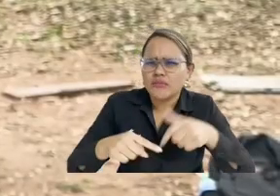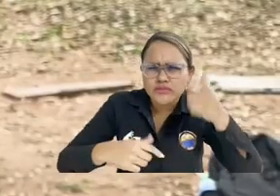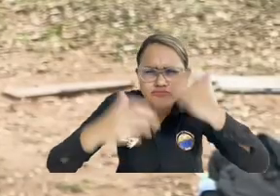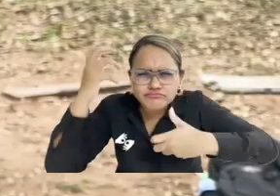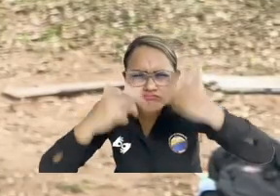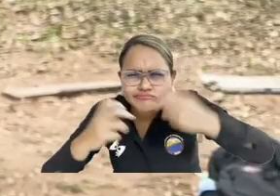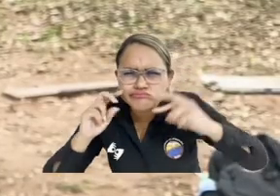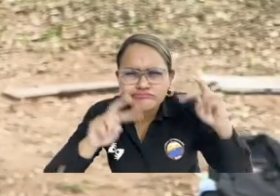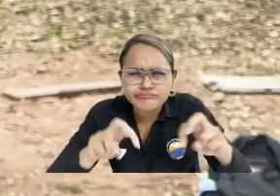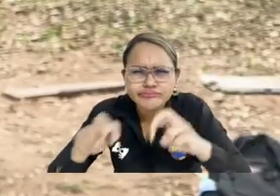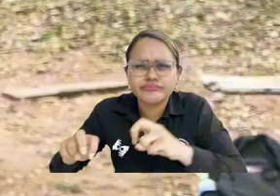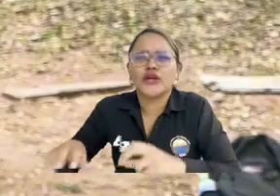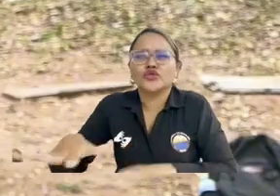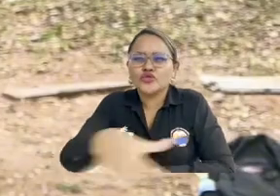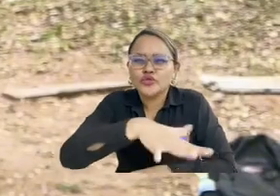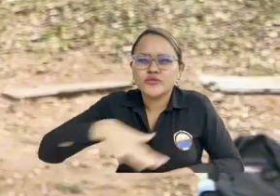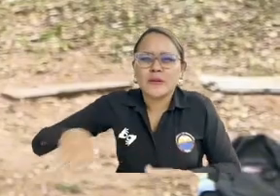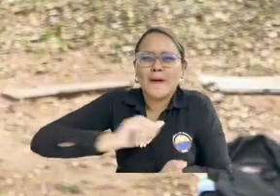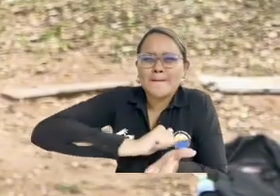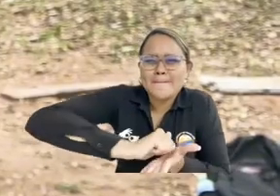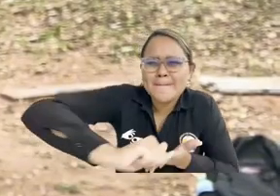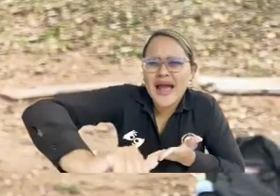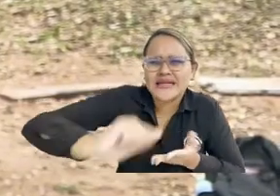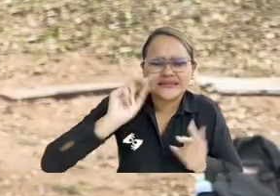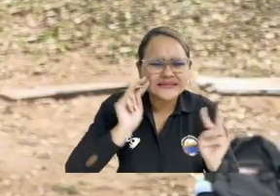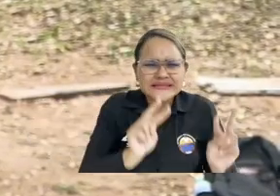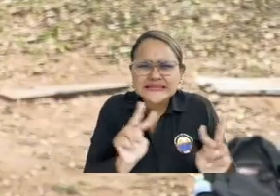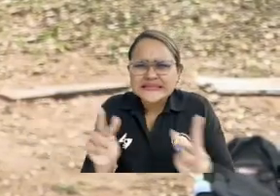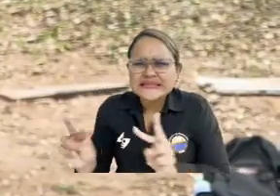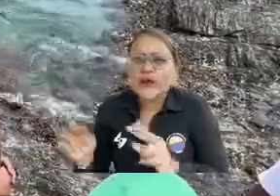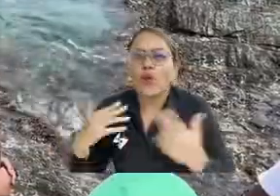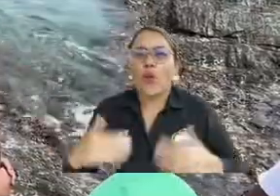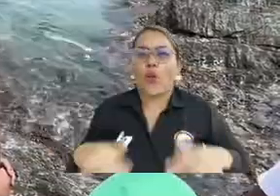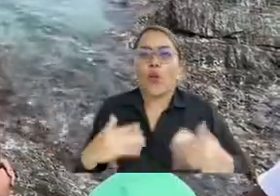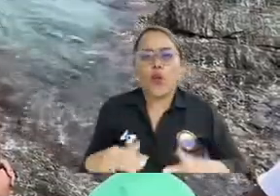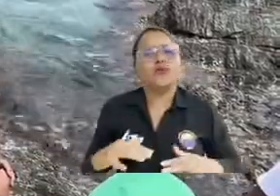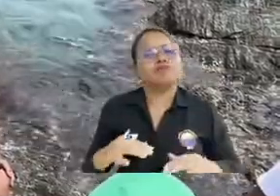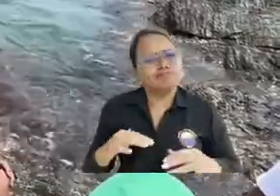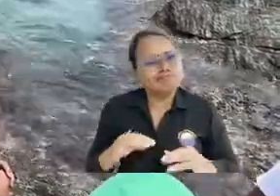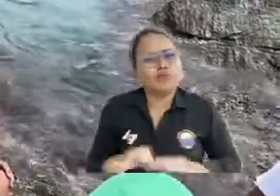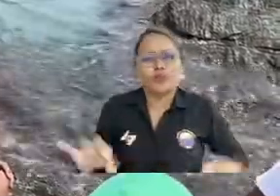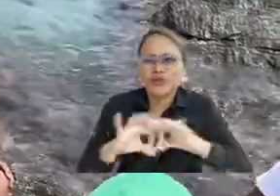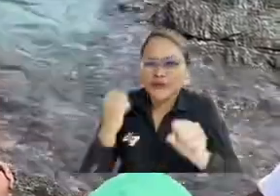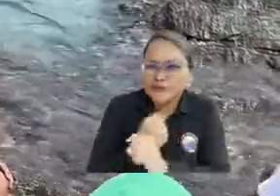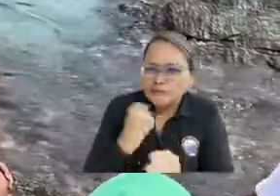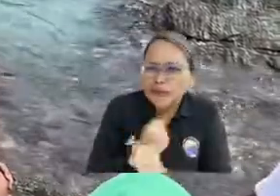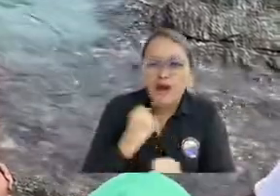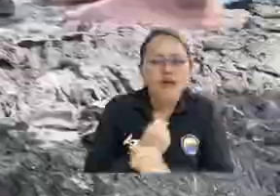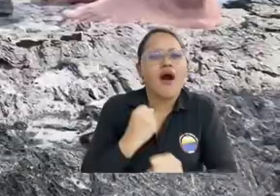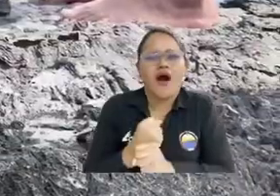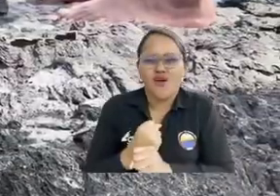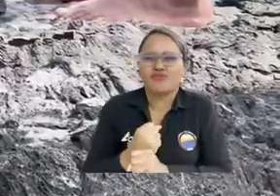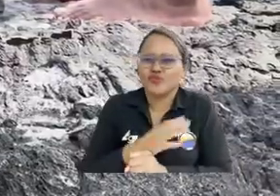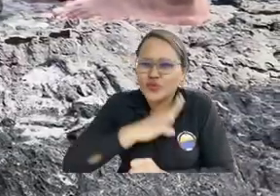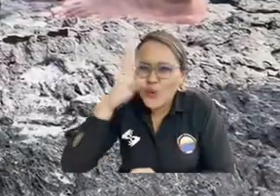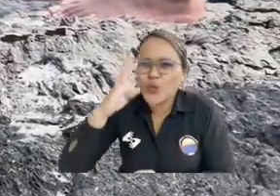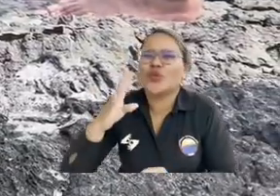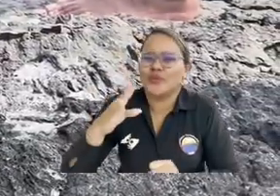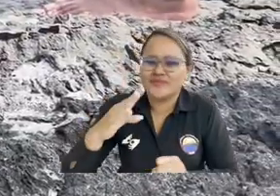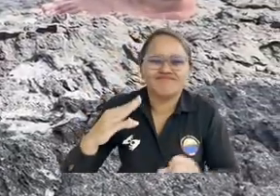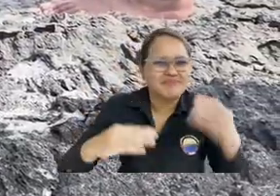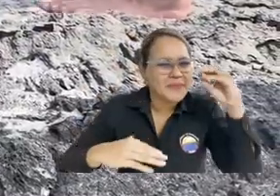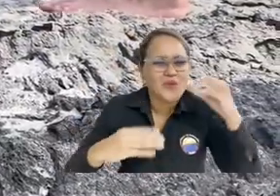Revisando el estado actual de los sitios y espacios sagrados de la línea negra, realizar trabajos tradicionales,